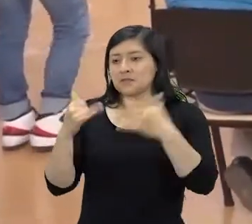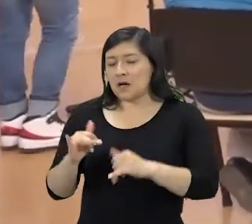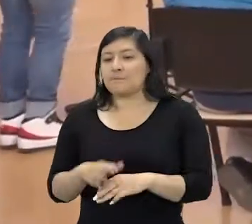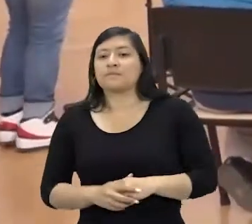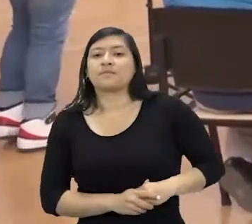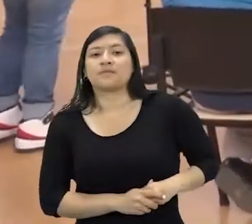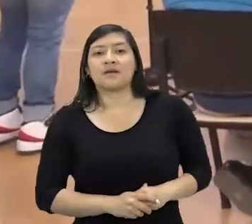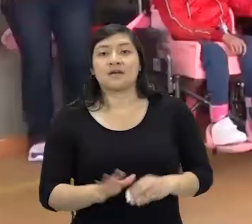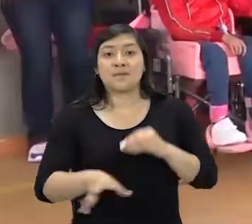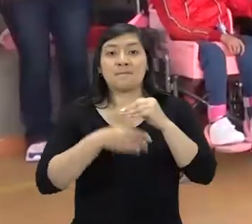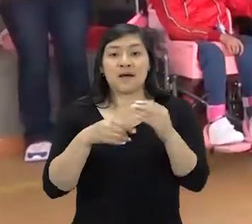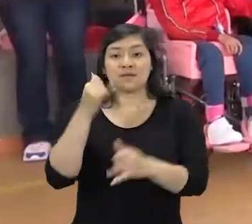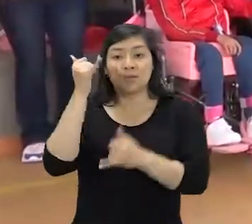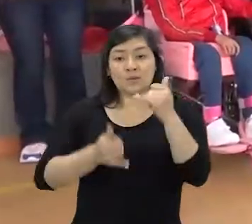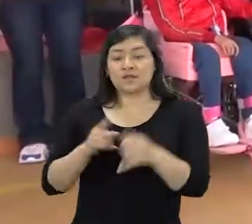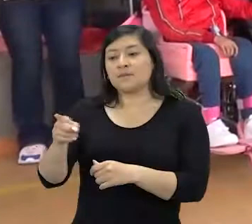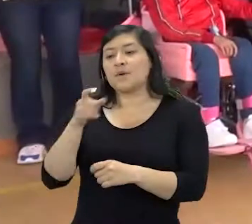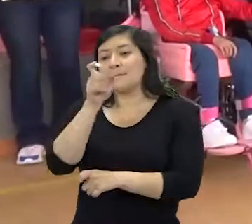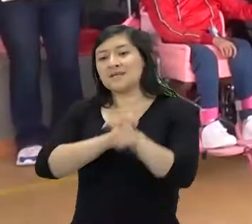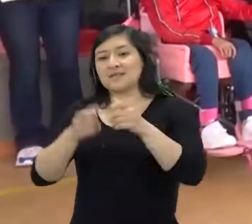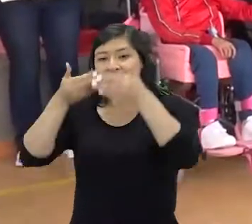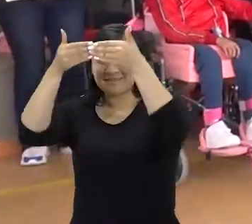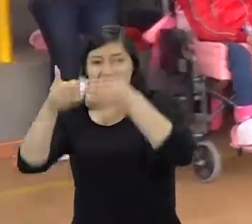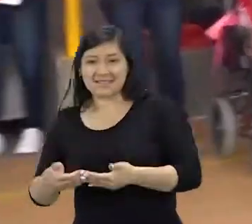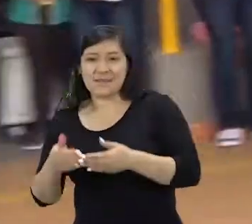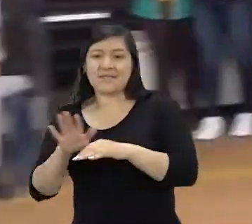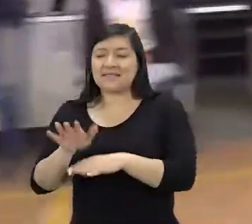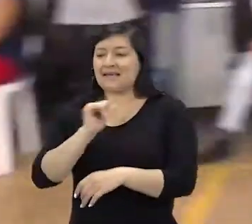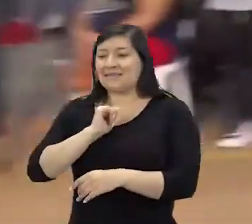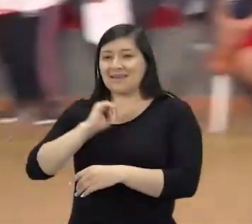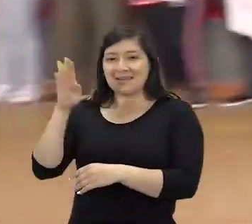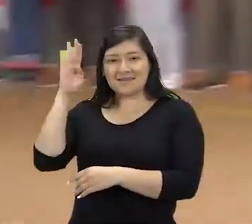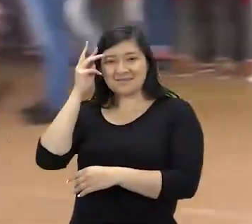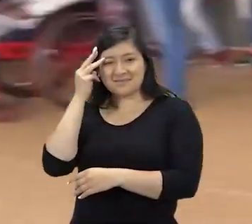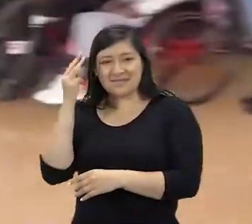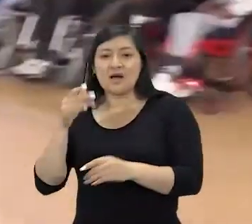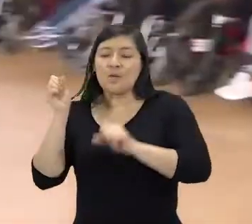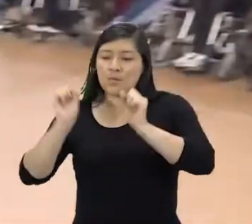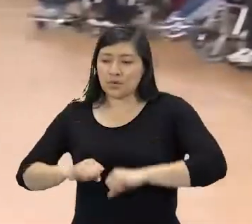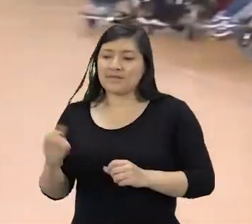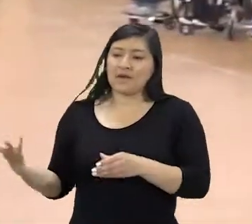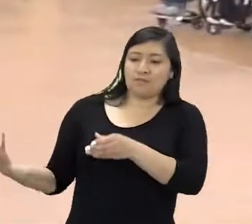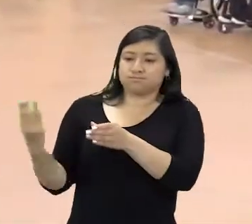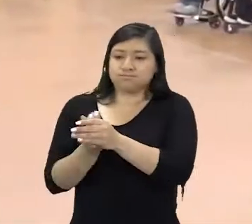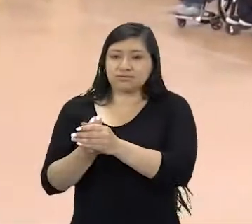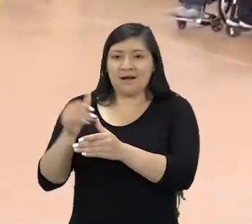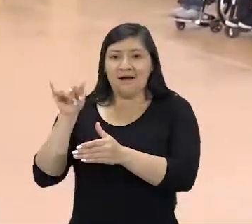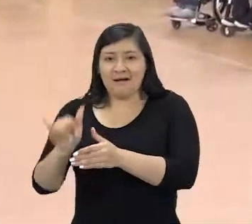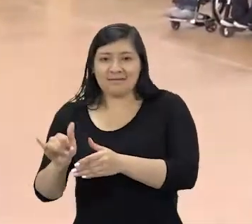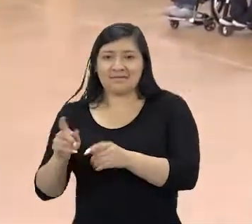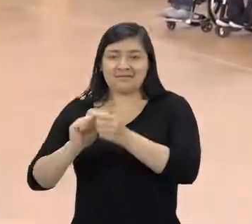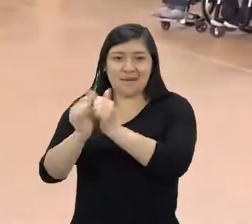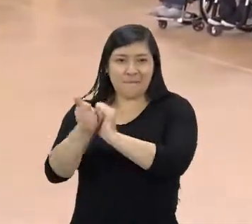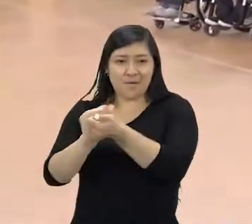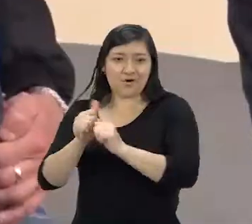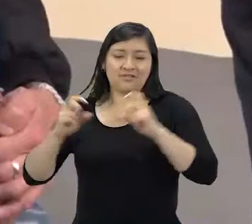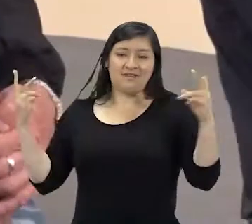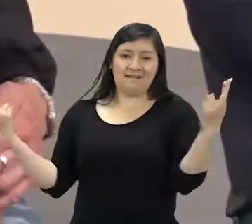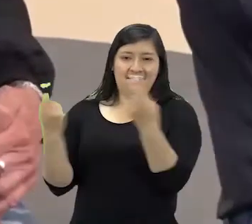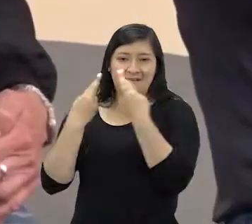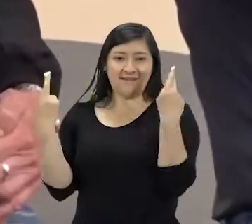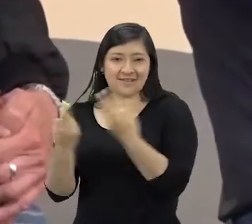también a personas que tienen discapacidad severa que se los puede incluir en la parte